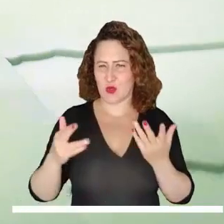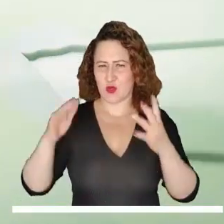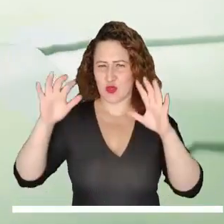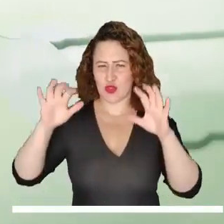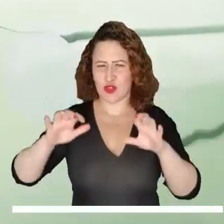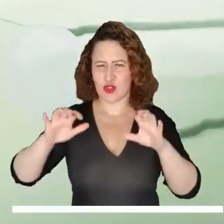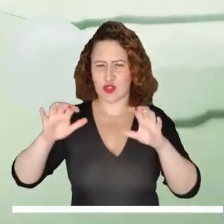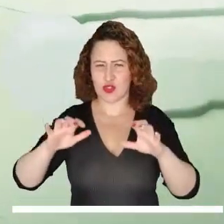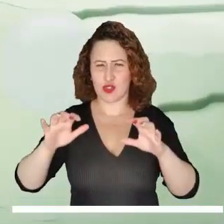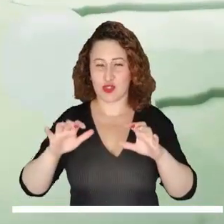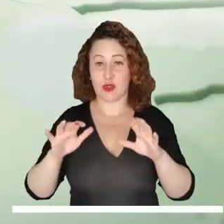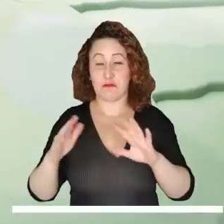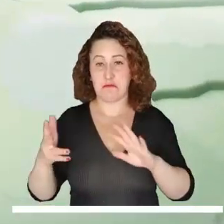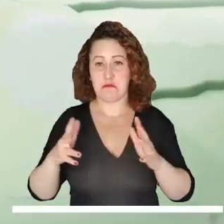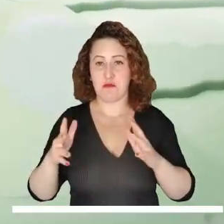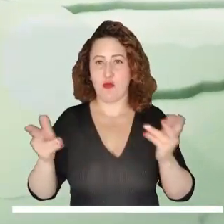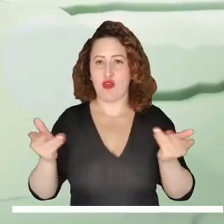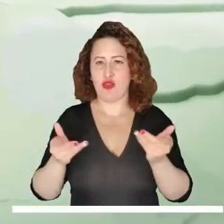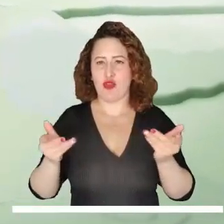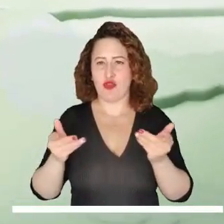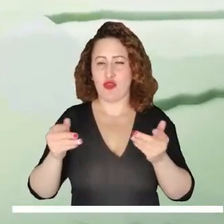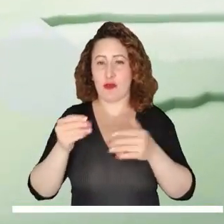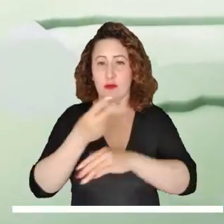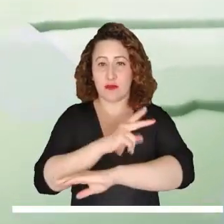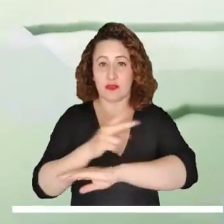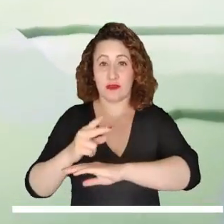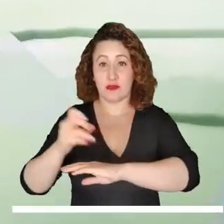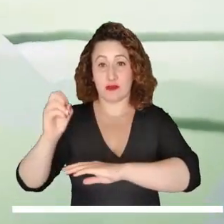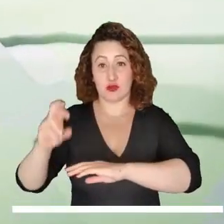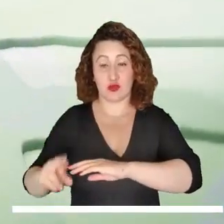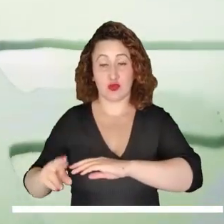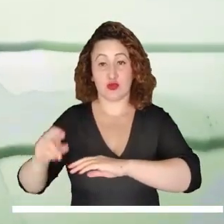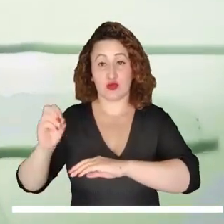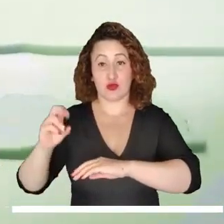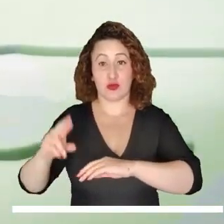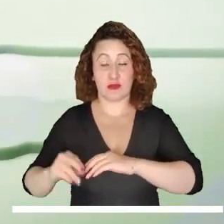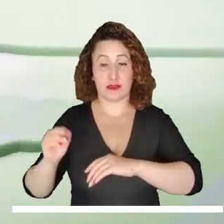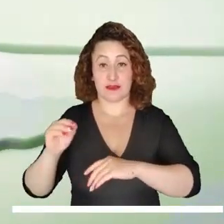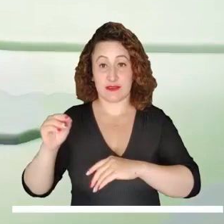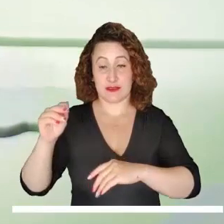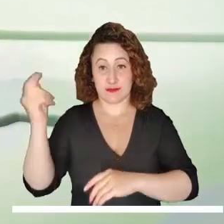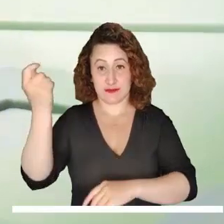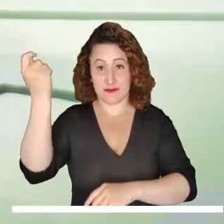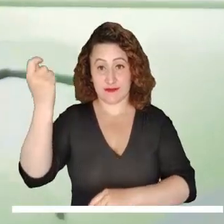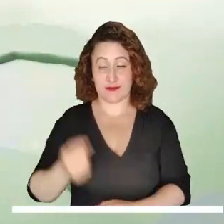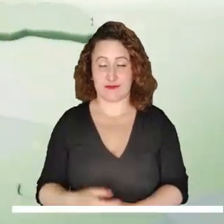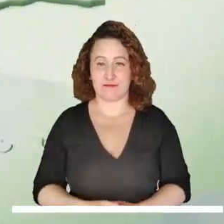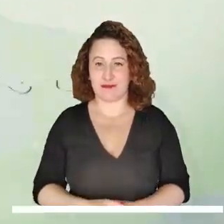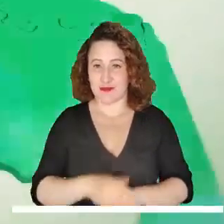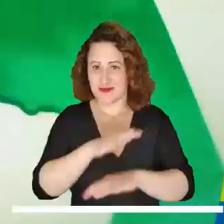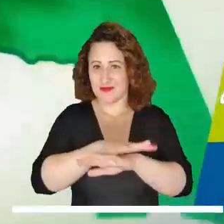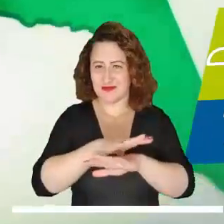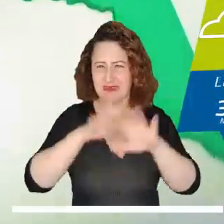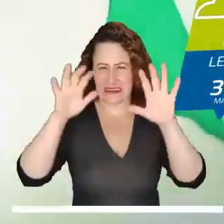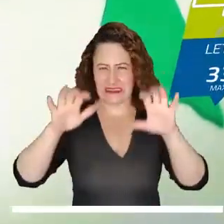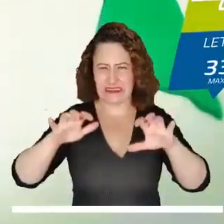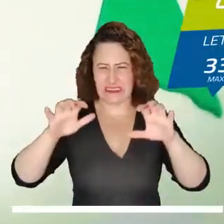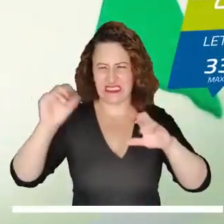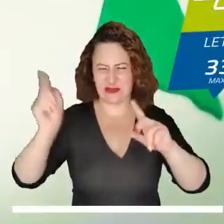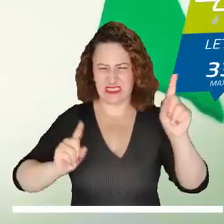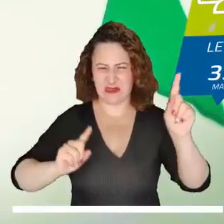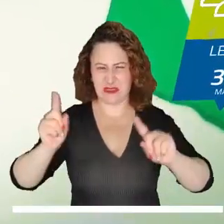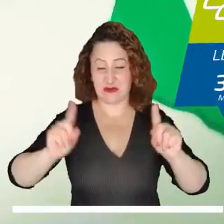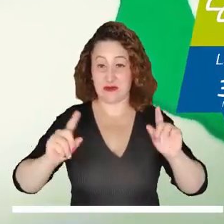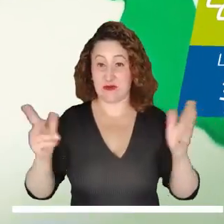la Orinoquía son posibles las lluvias ligeras y moderadas en sectores de Vichada y el sur y suroeste de Meta. Una